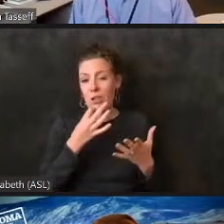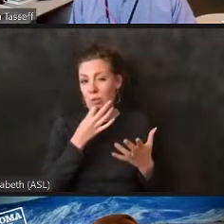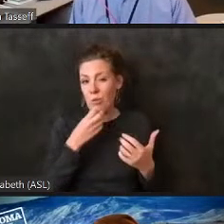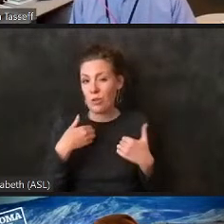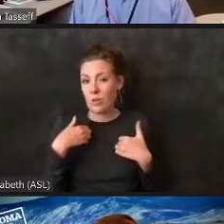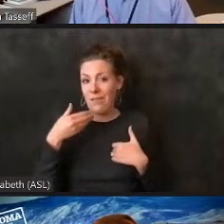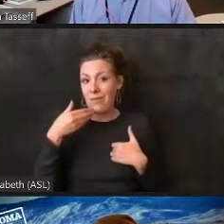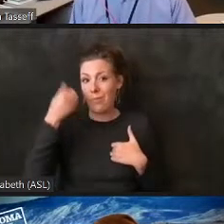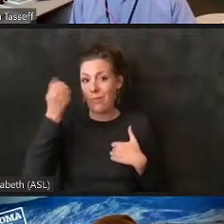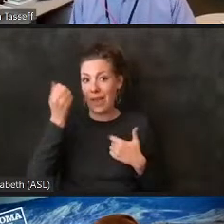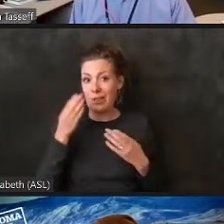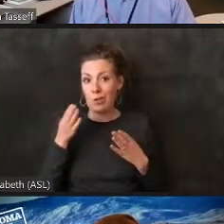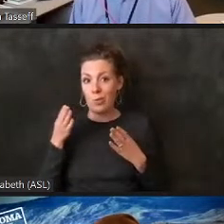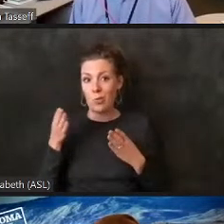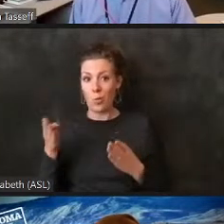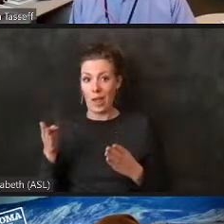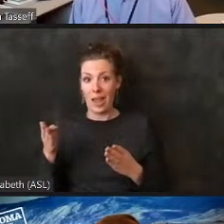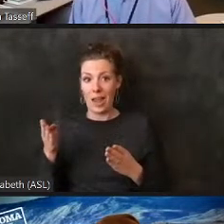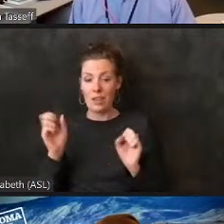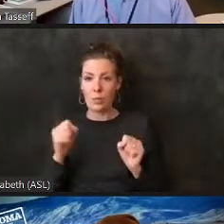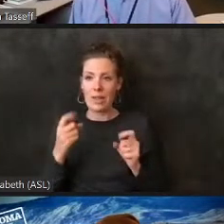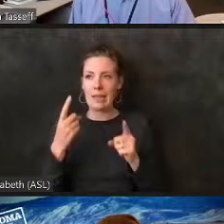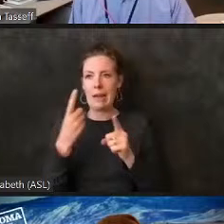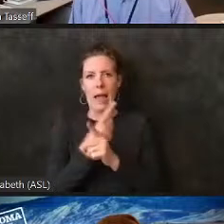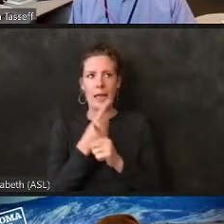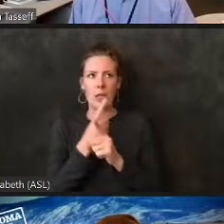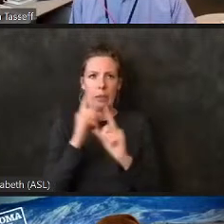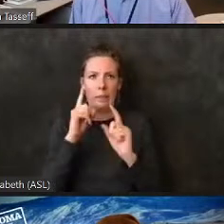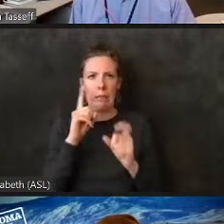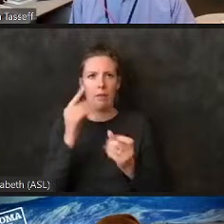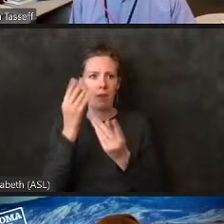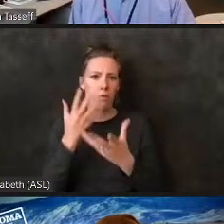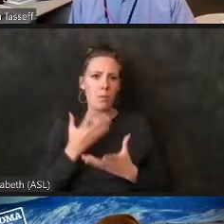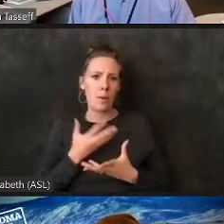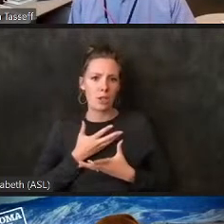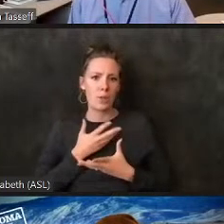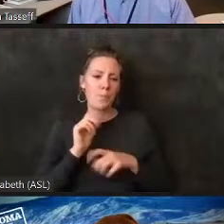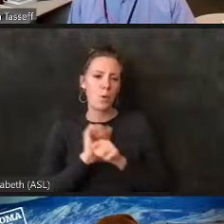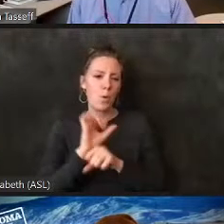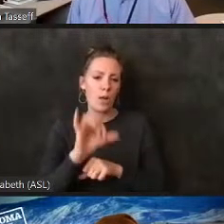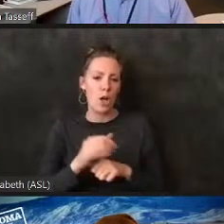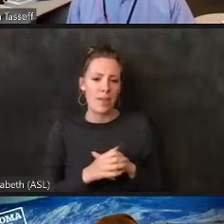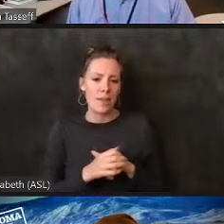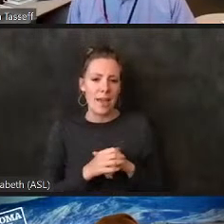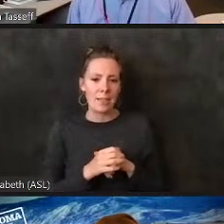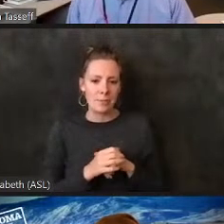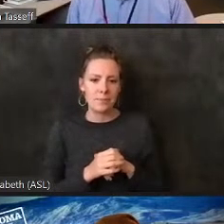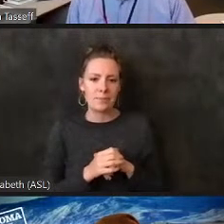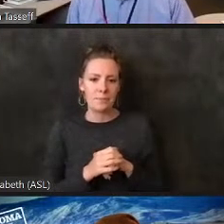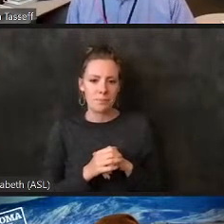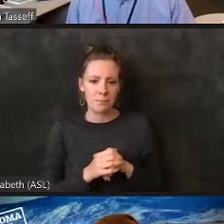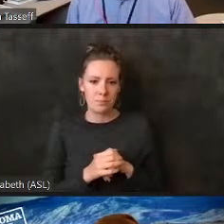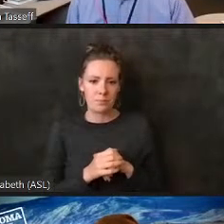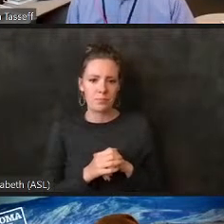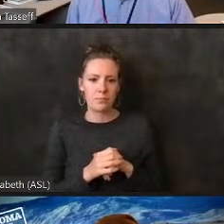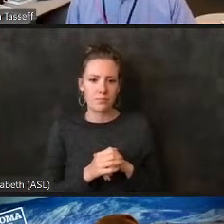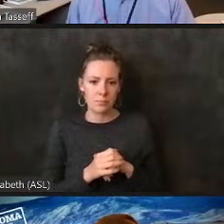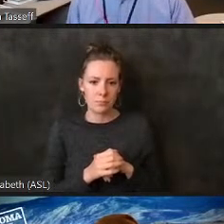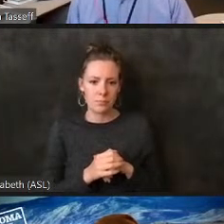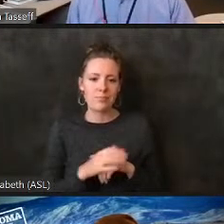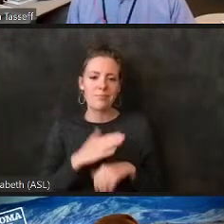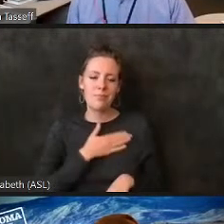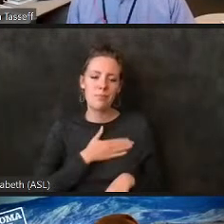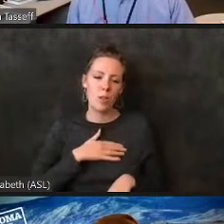cuántas vacunas se van a poder dar si tenemos que tener la segunda dosis. Ahorita estamos trabajando para recibir